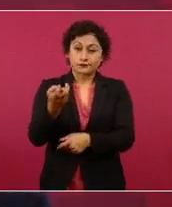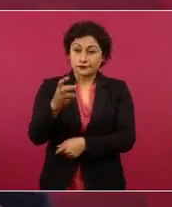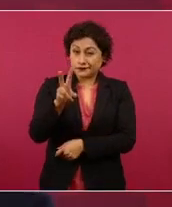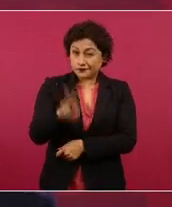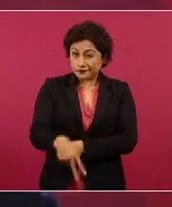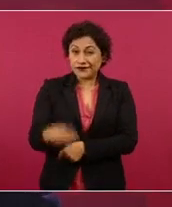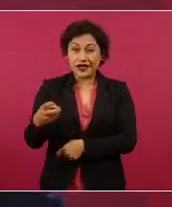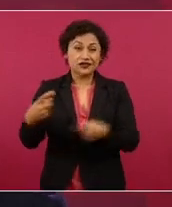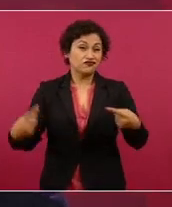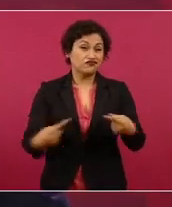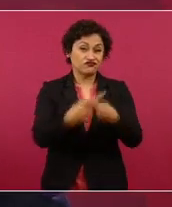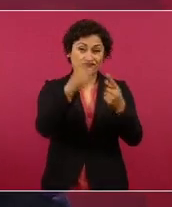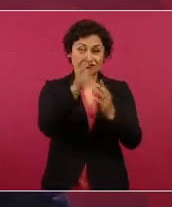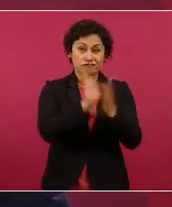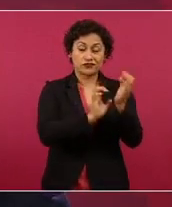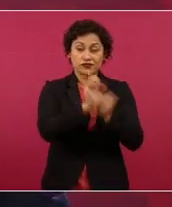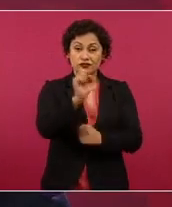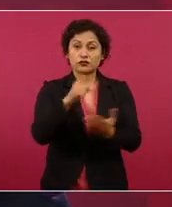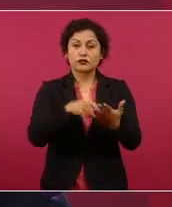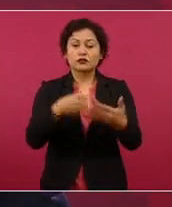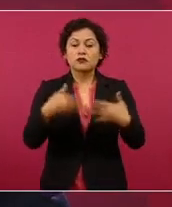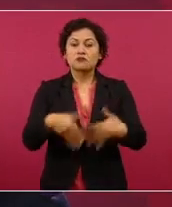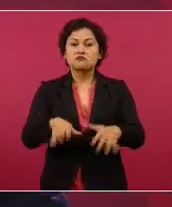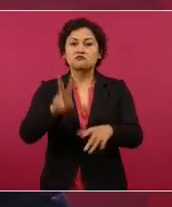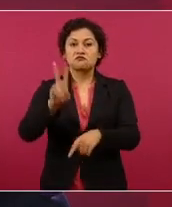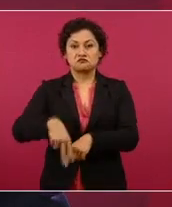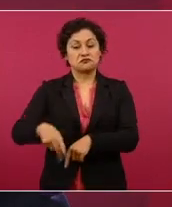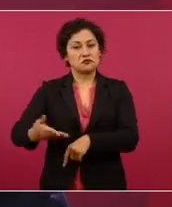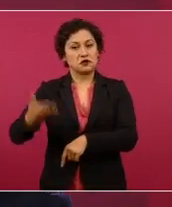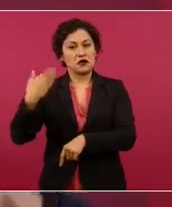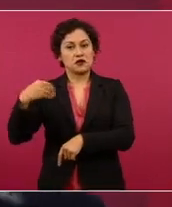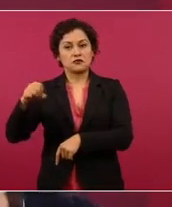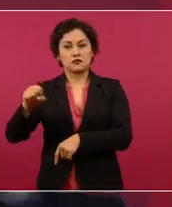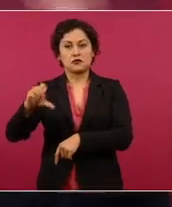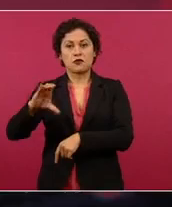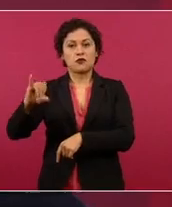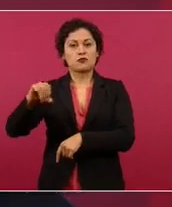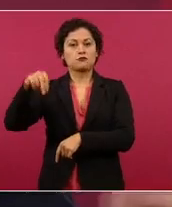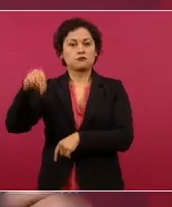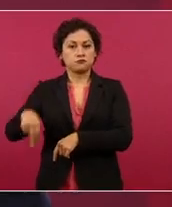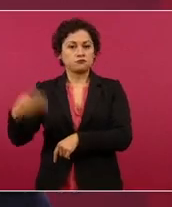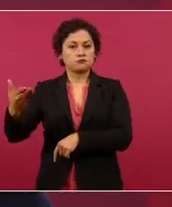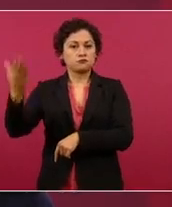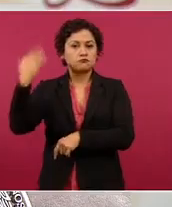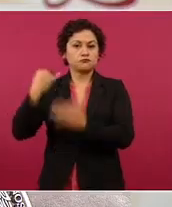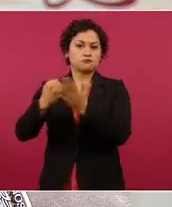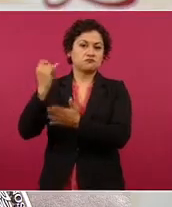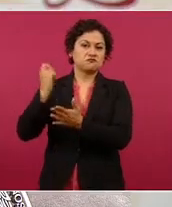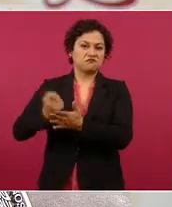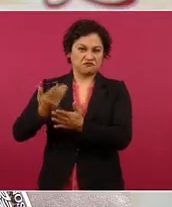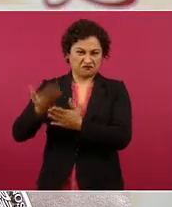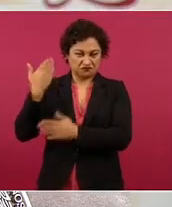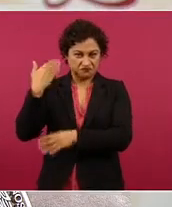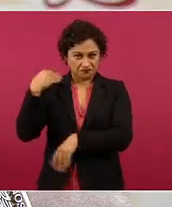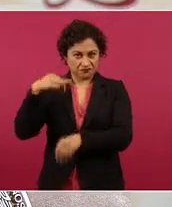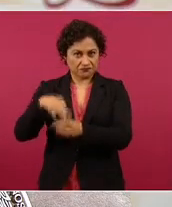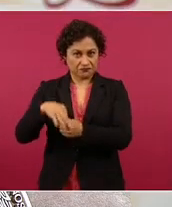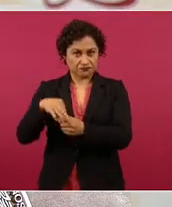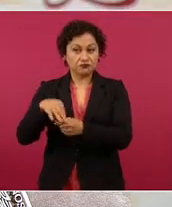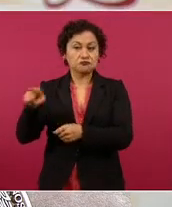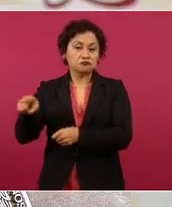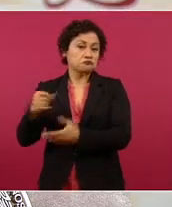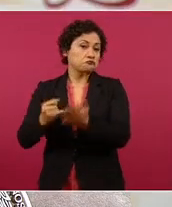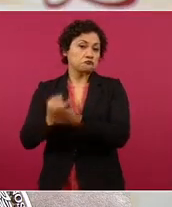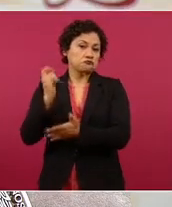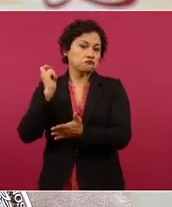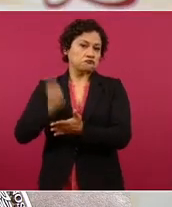incluso hay un fallo ya de la Suprema Corte de Justicia de la Nación, el proceso electoral pasado, y